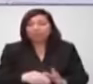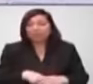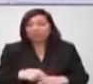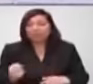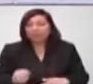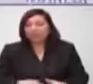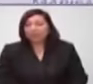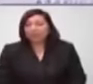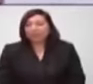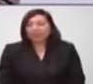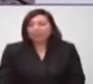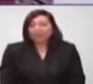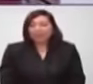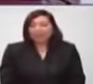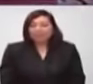retirar.